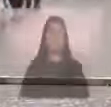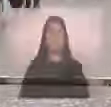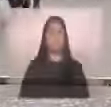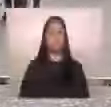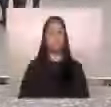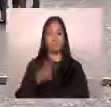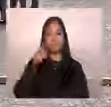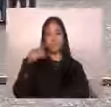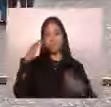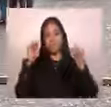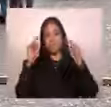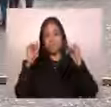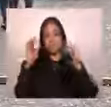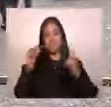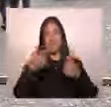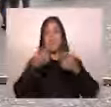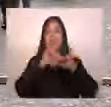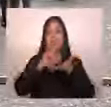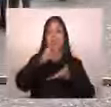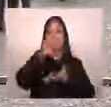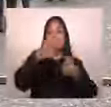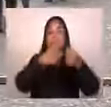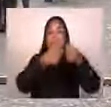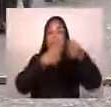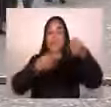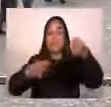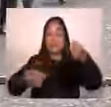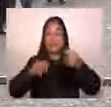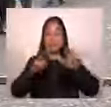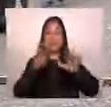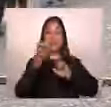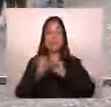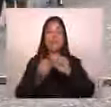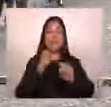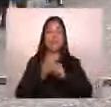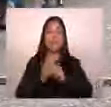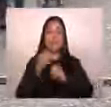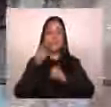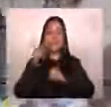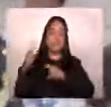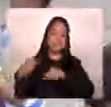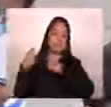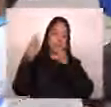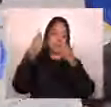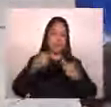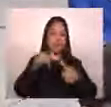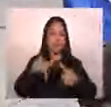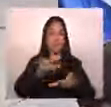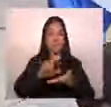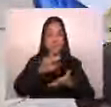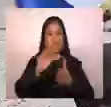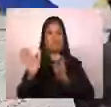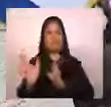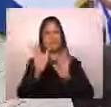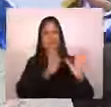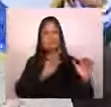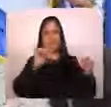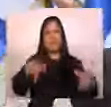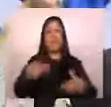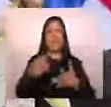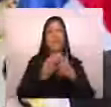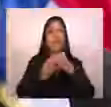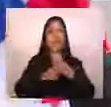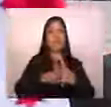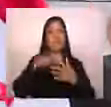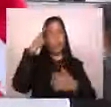Musical. Y damos la bienvenida al Liceo Sembrador de Sueños Veritas. Inicia